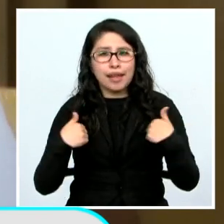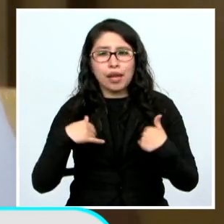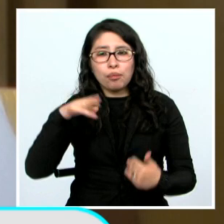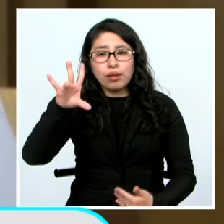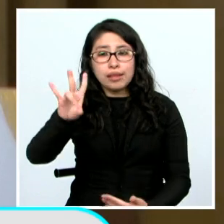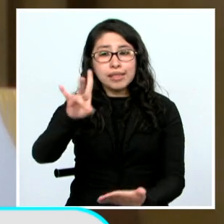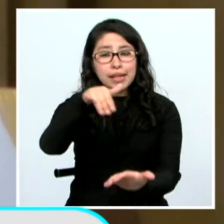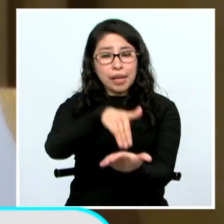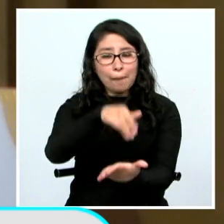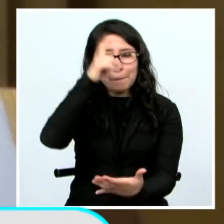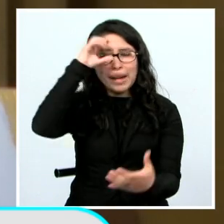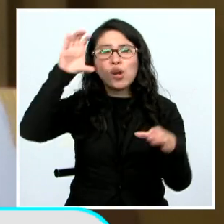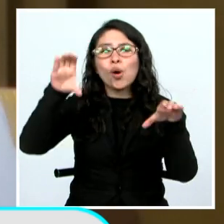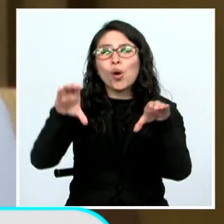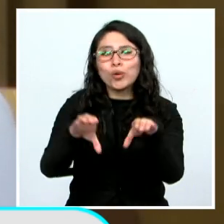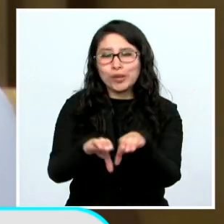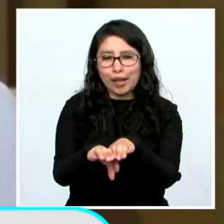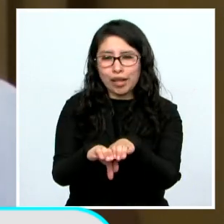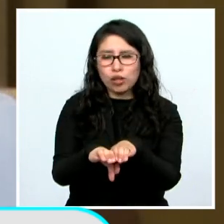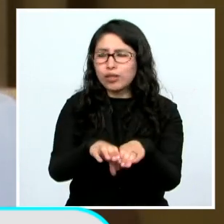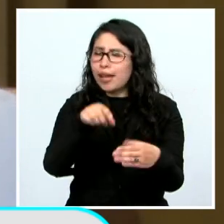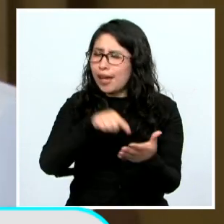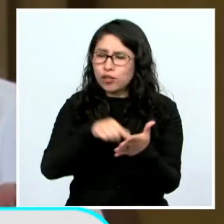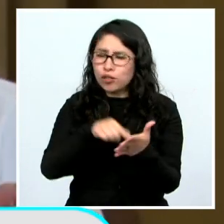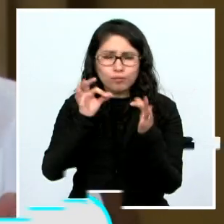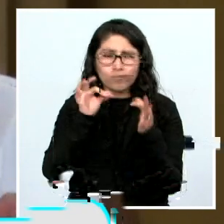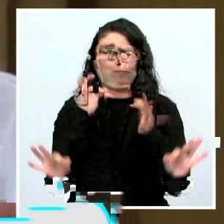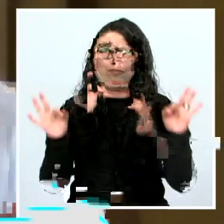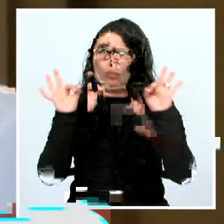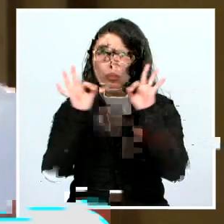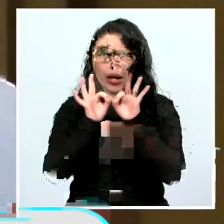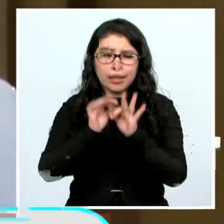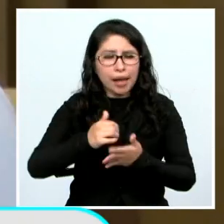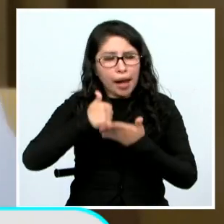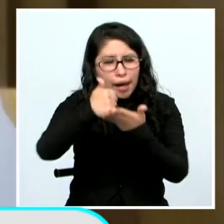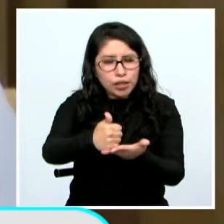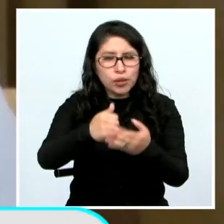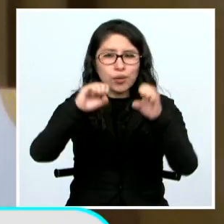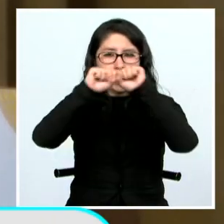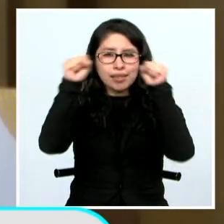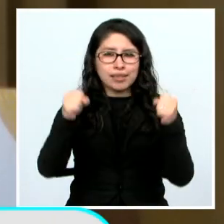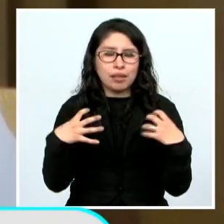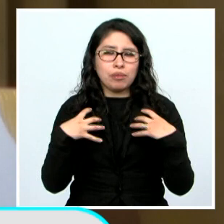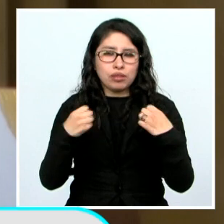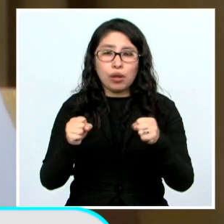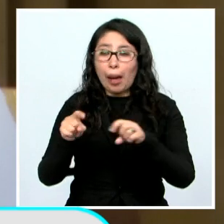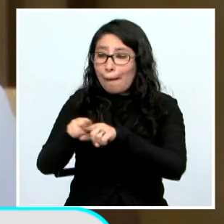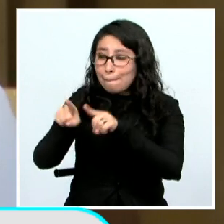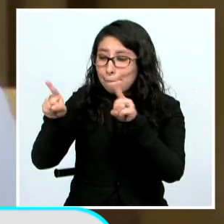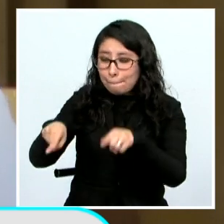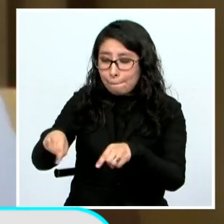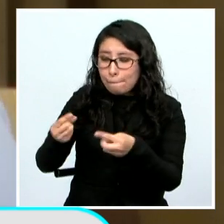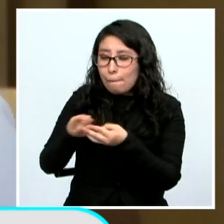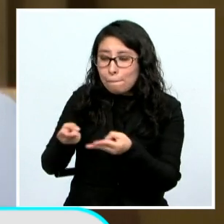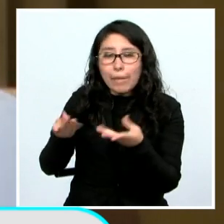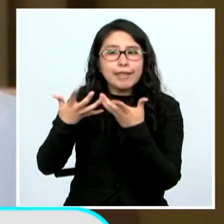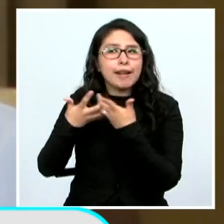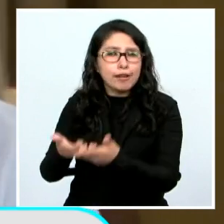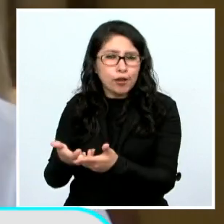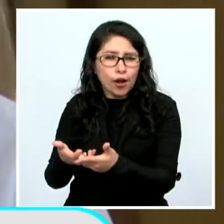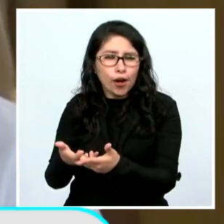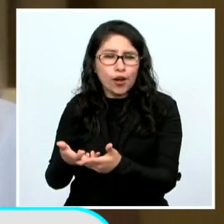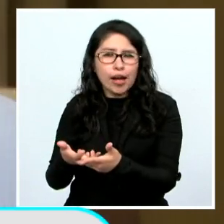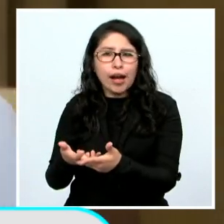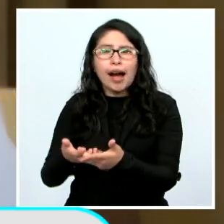profesionales en salud. Entonces creo de que eso es muy importante. De tener equipos, de estar llegando